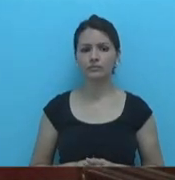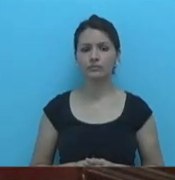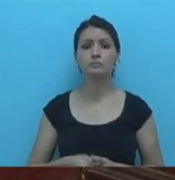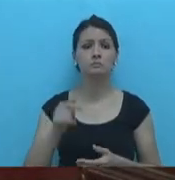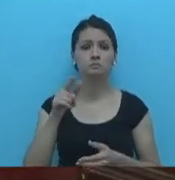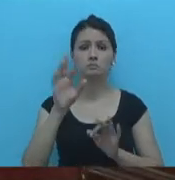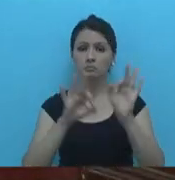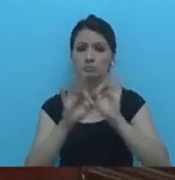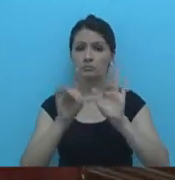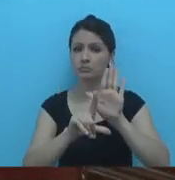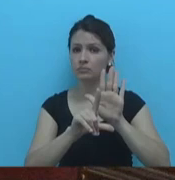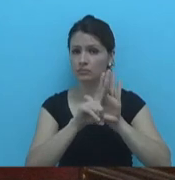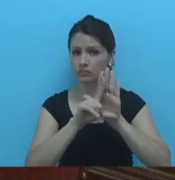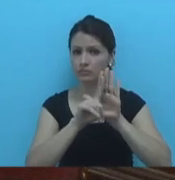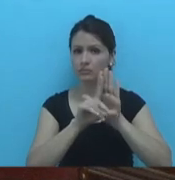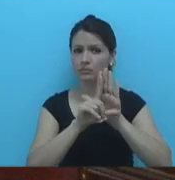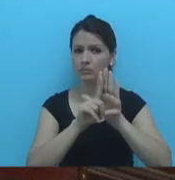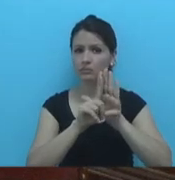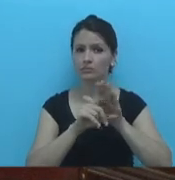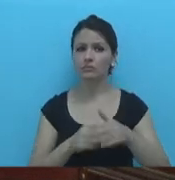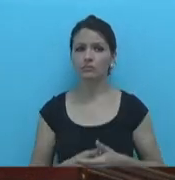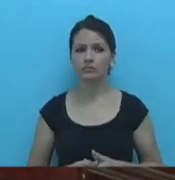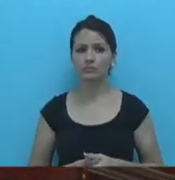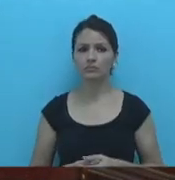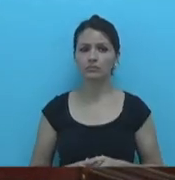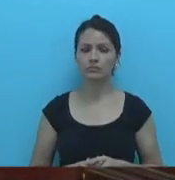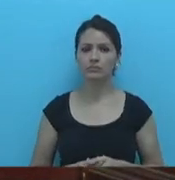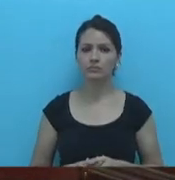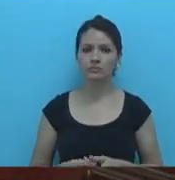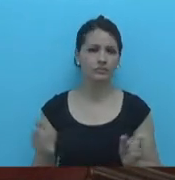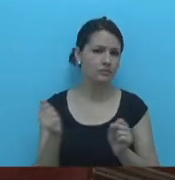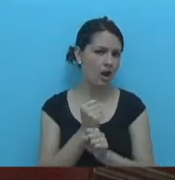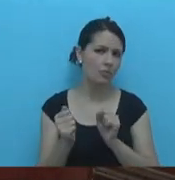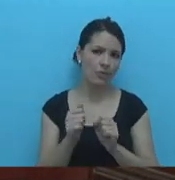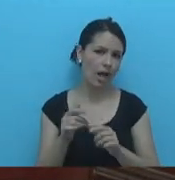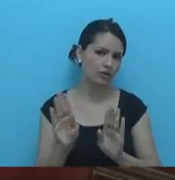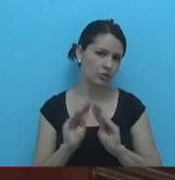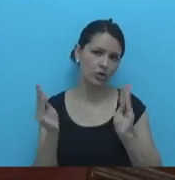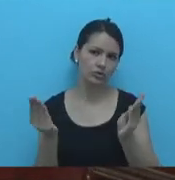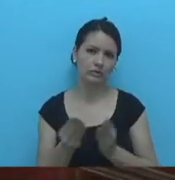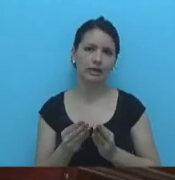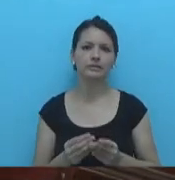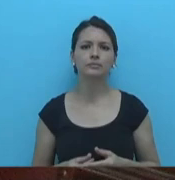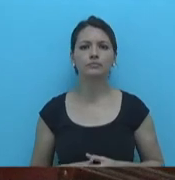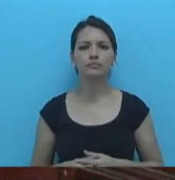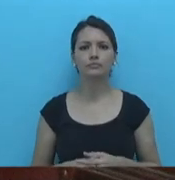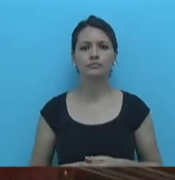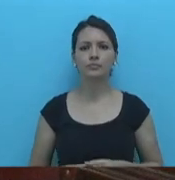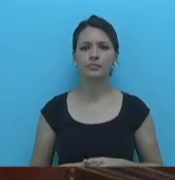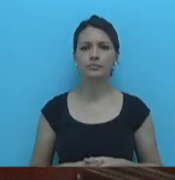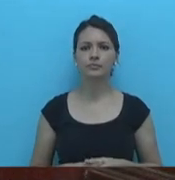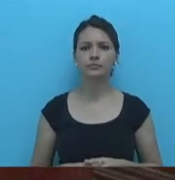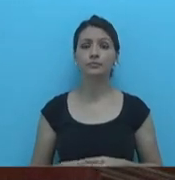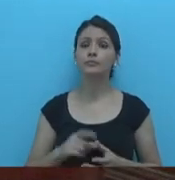esta ley que le estamos dando media sanción vamos en ese camino. Y también desde el Estado,